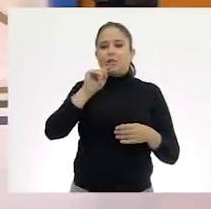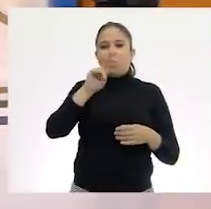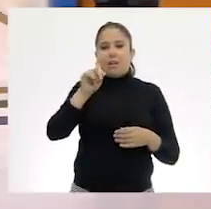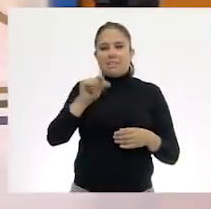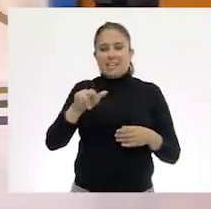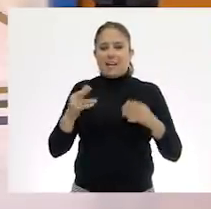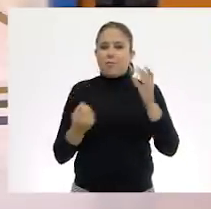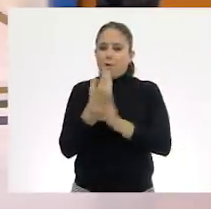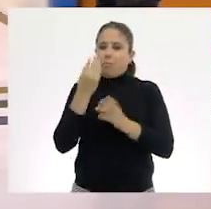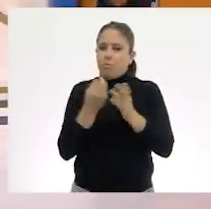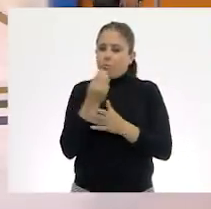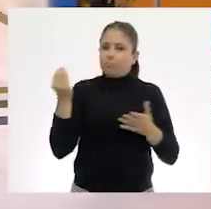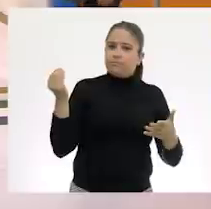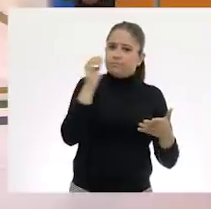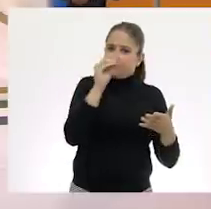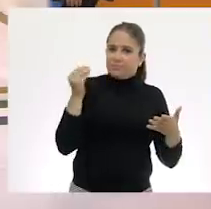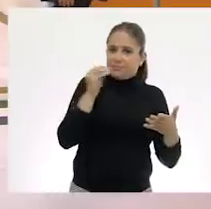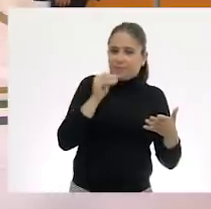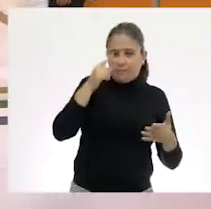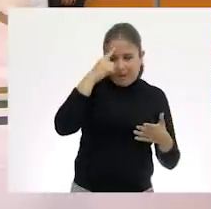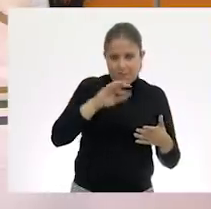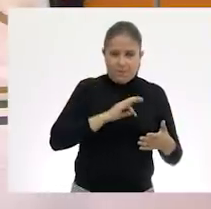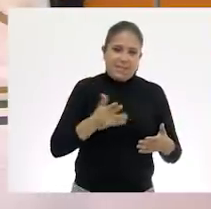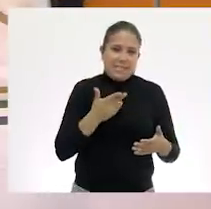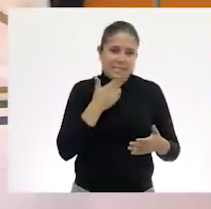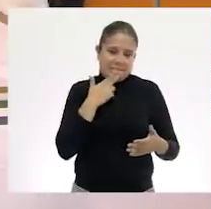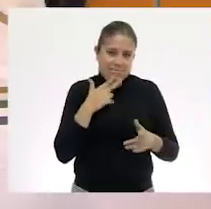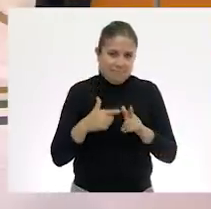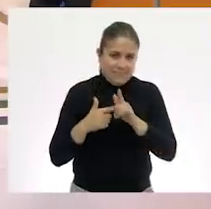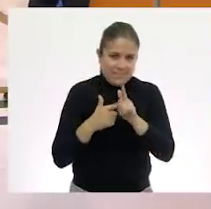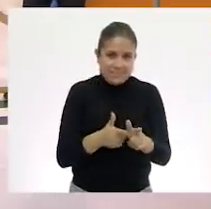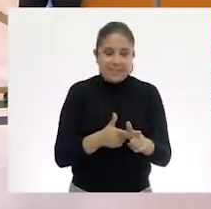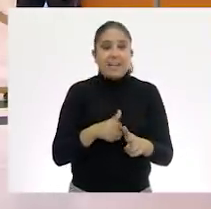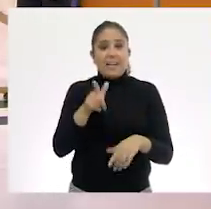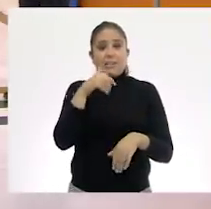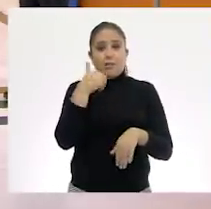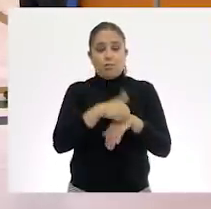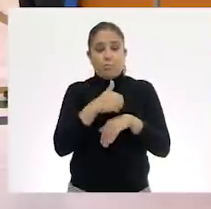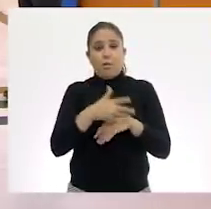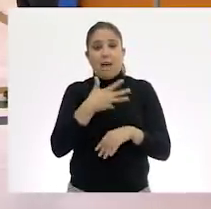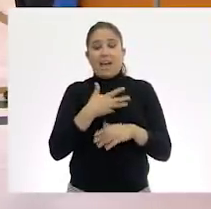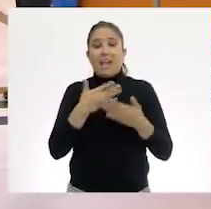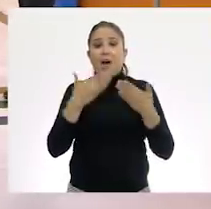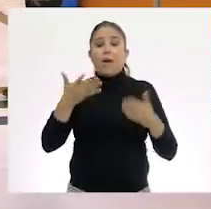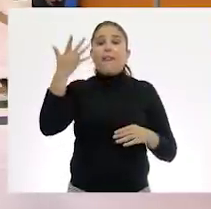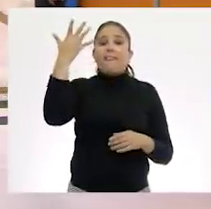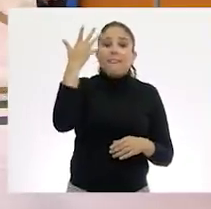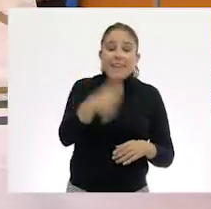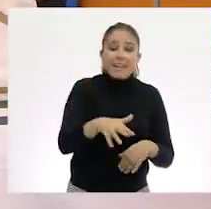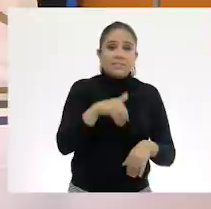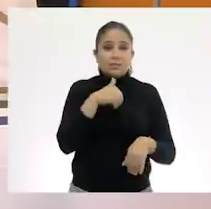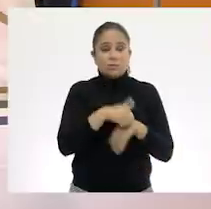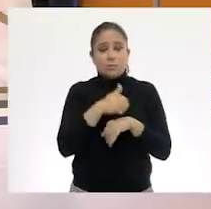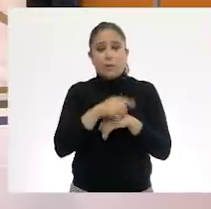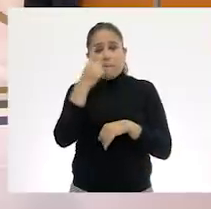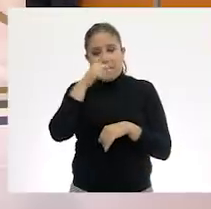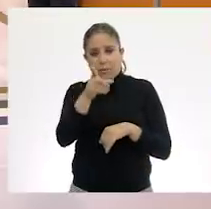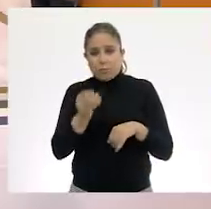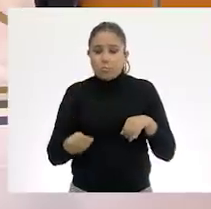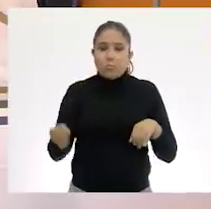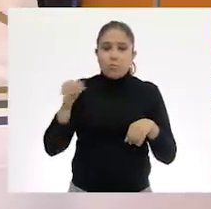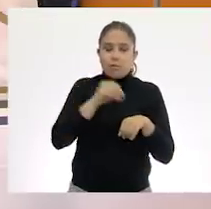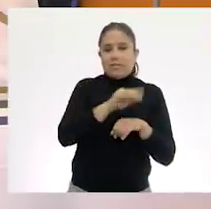ya no nos van a servir. Y en este momento ya todos los números deben de tener 10 dígitos. Exacto. Para que le agreguen entonces